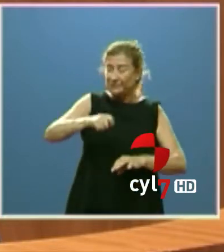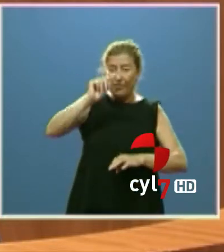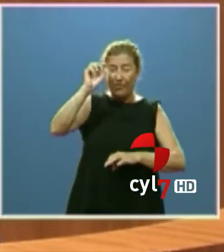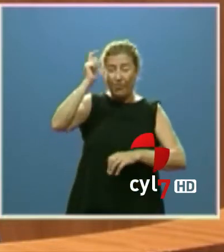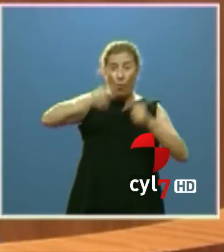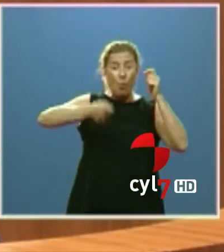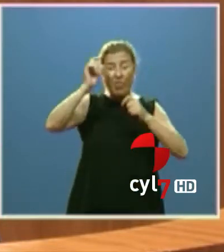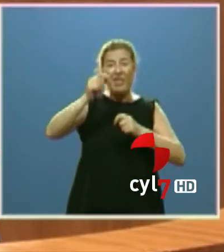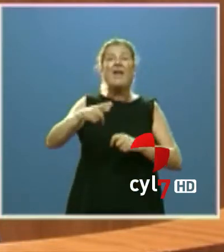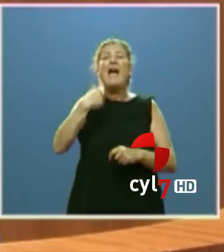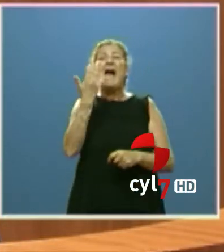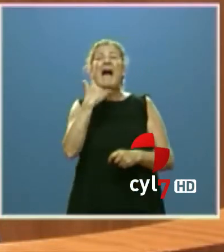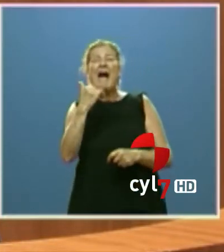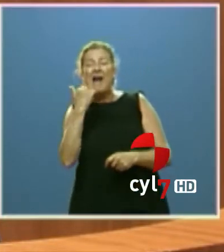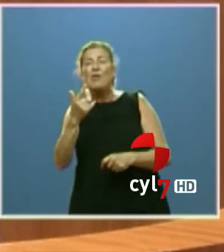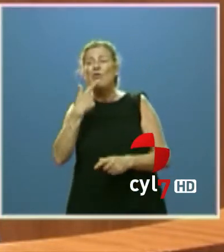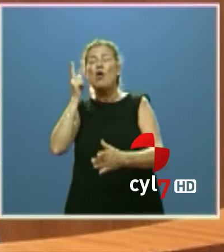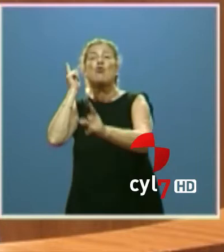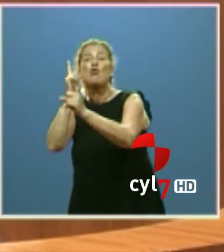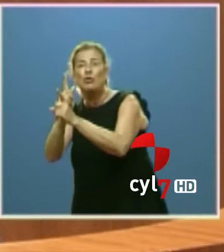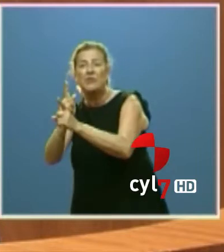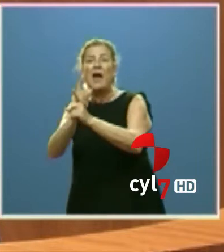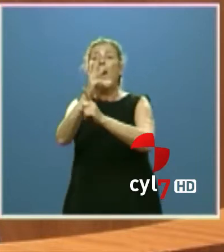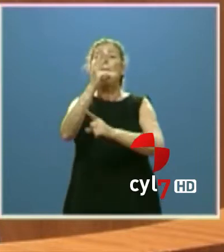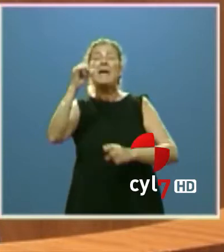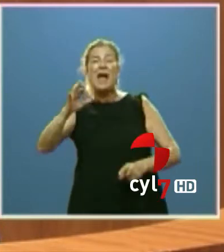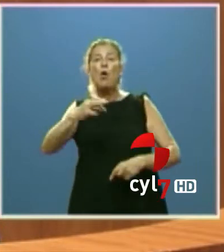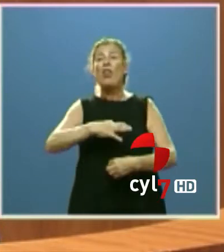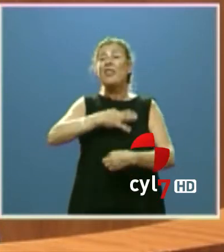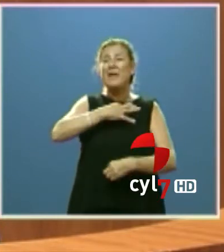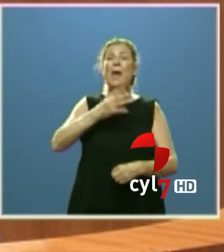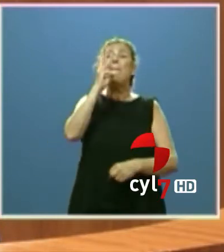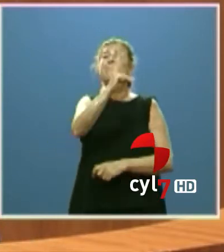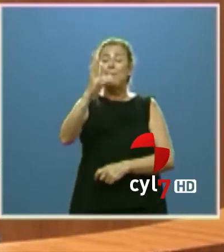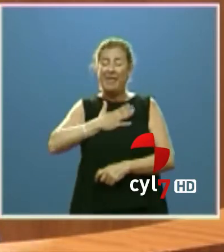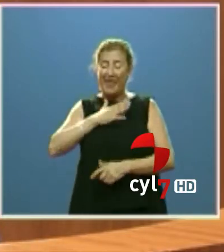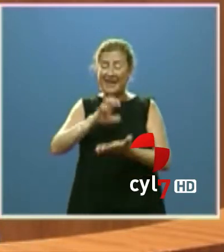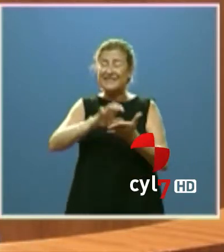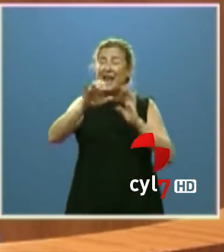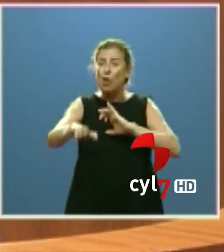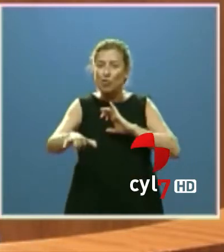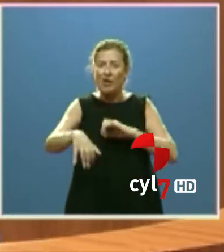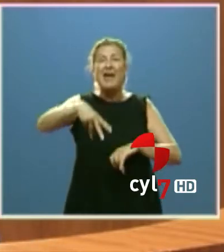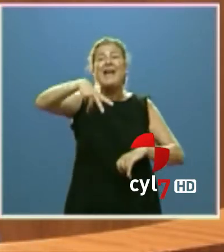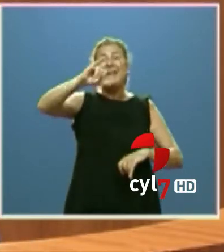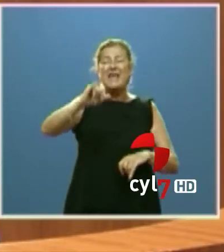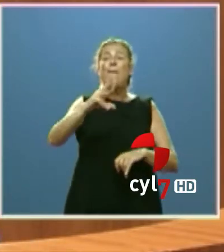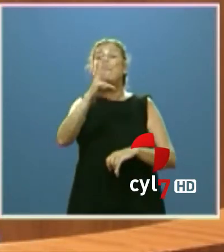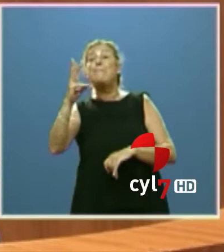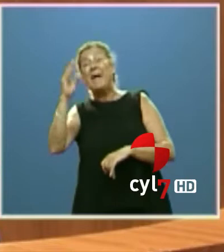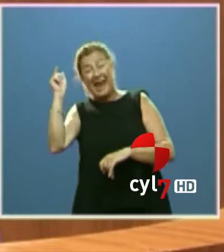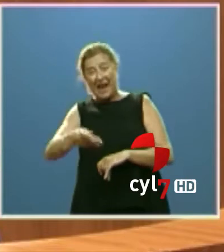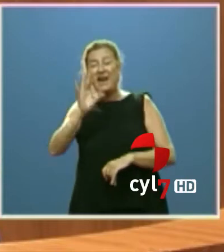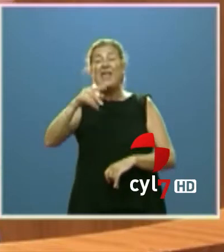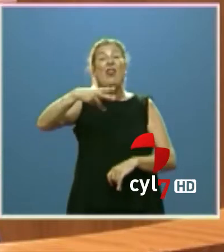haga un reproche ni penal ni civil al partido popular de castilla y león ni penal ni civil a la junta de castilla y